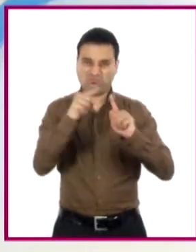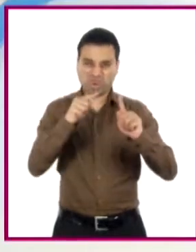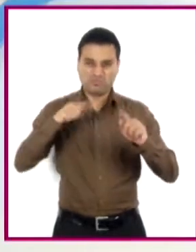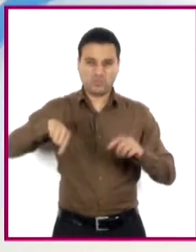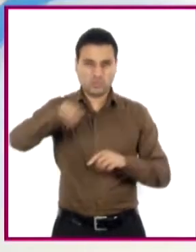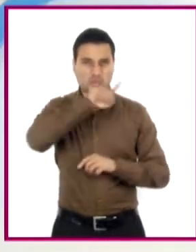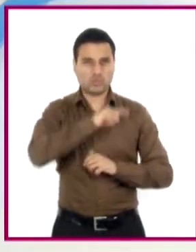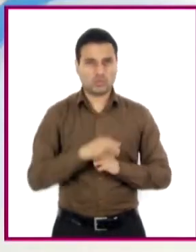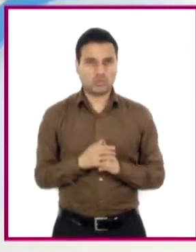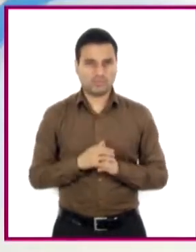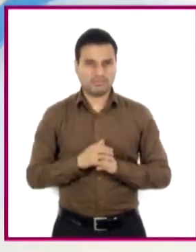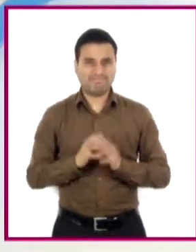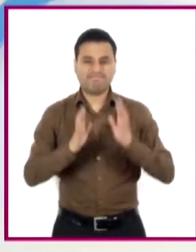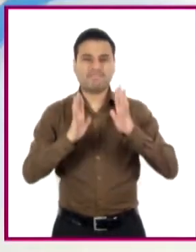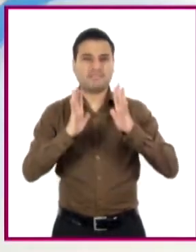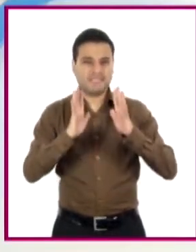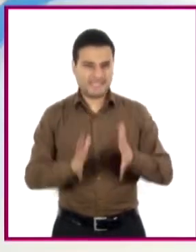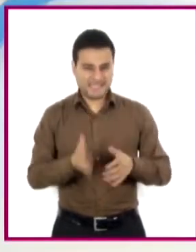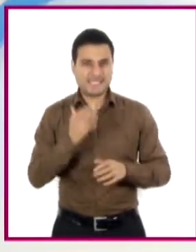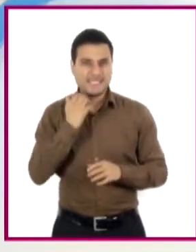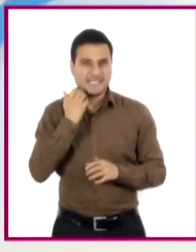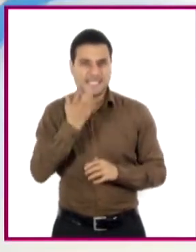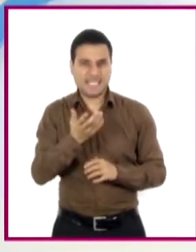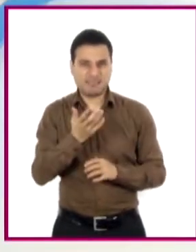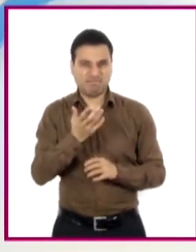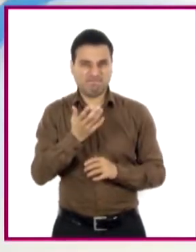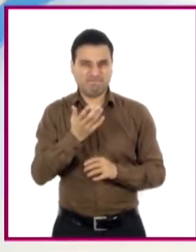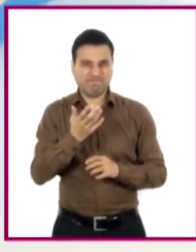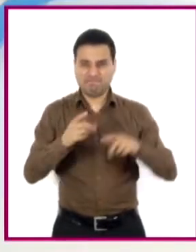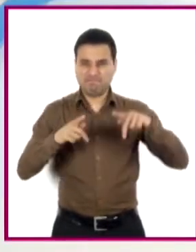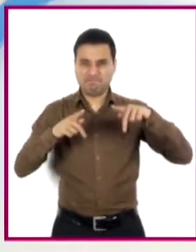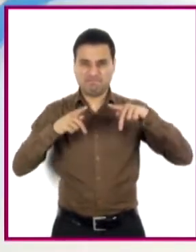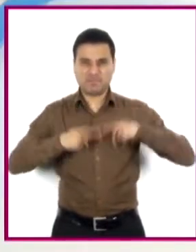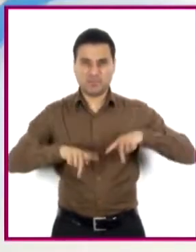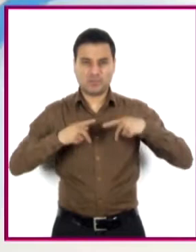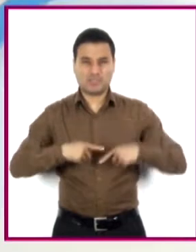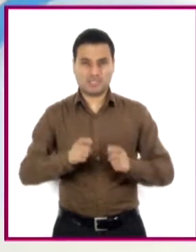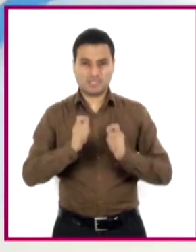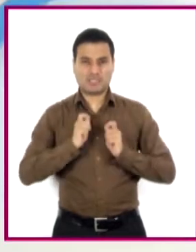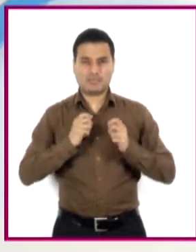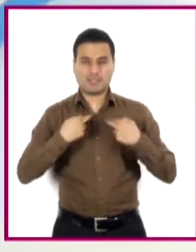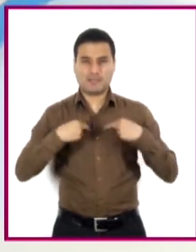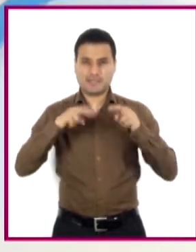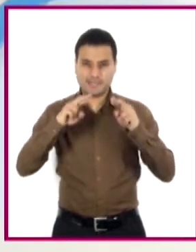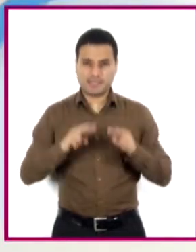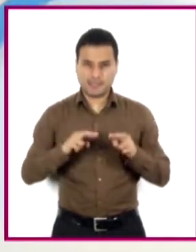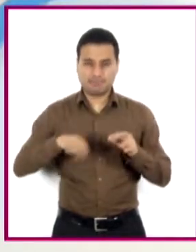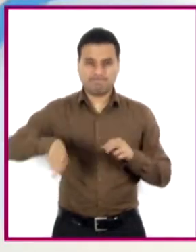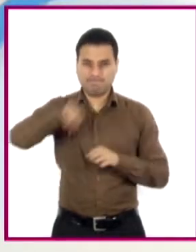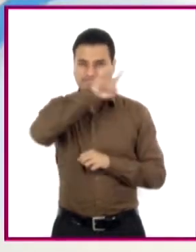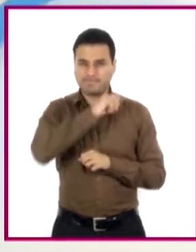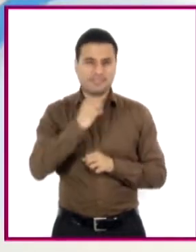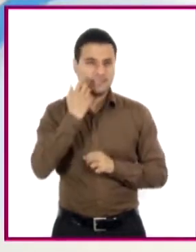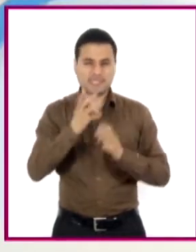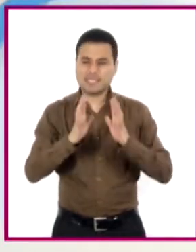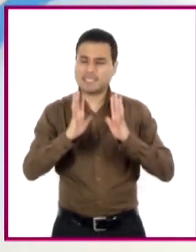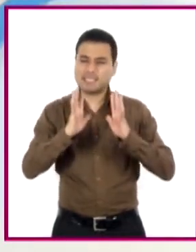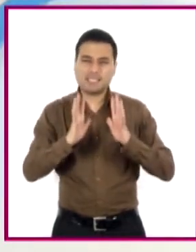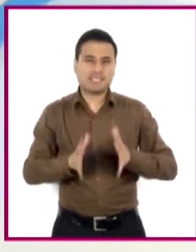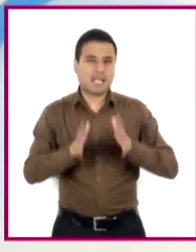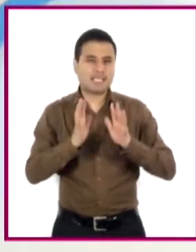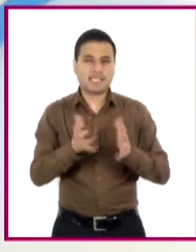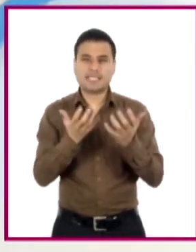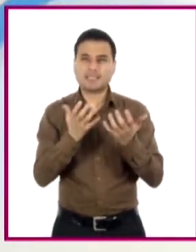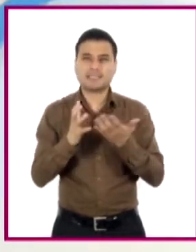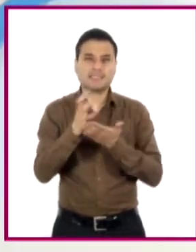la que estamos autorizados por la voz común de la nación y por los sentimientos que se abrigan en los corazones de todos